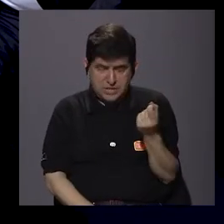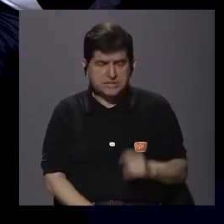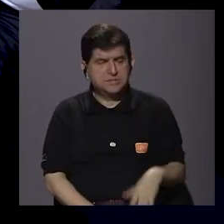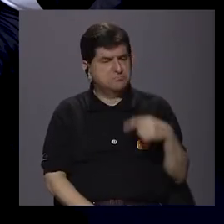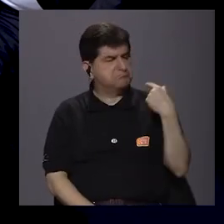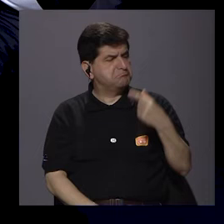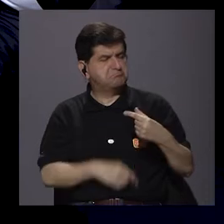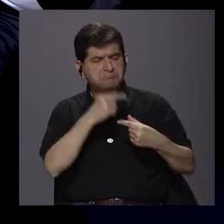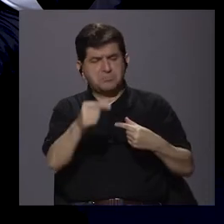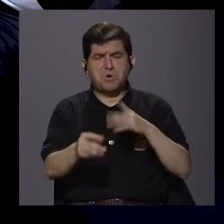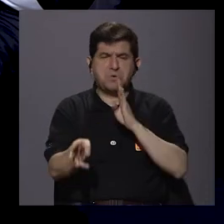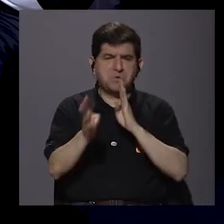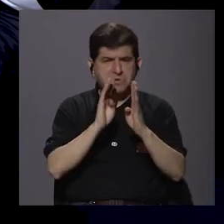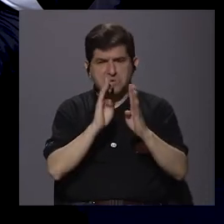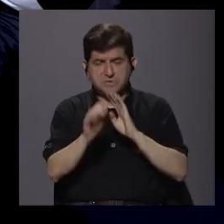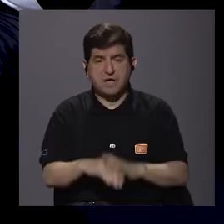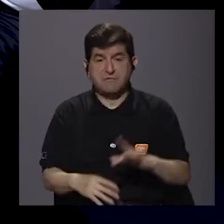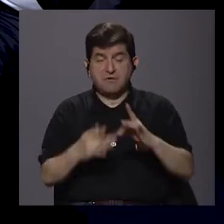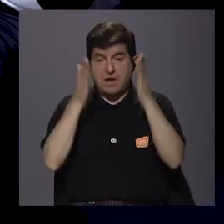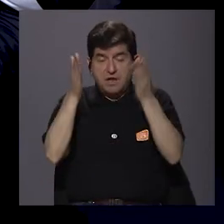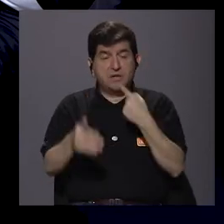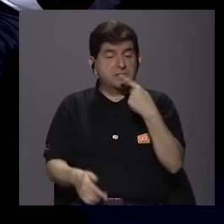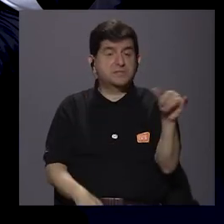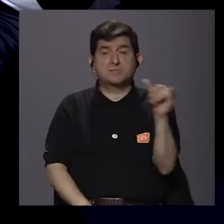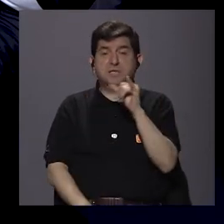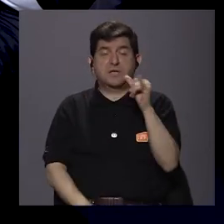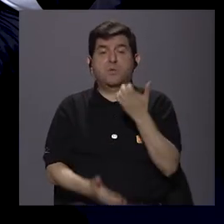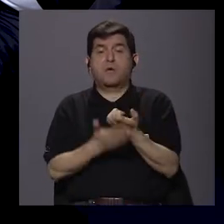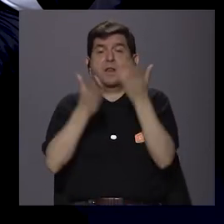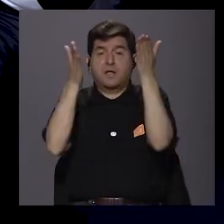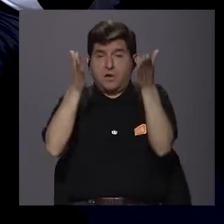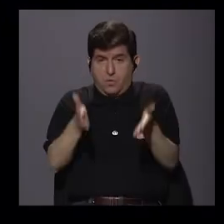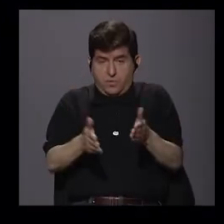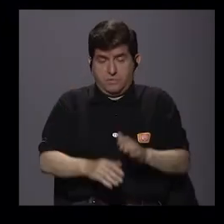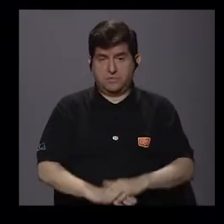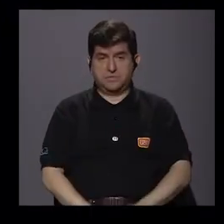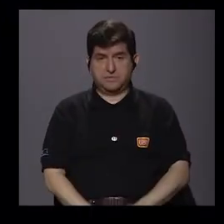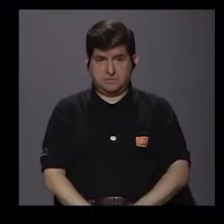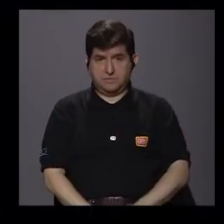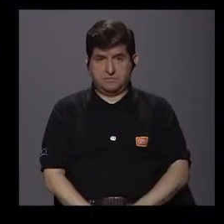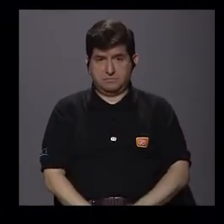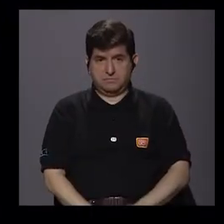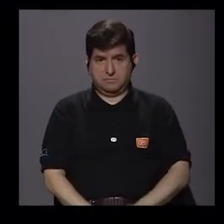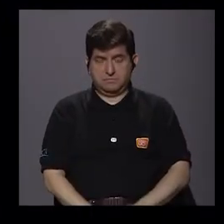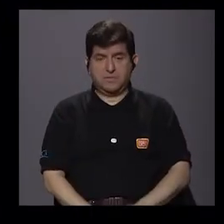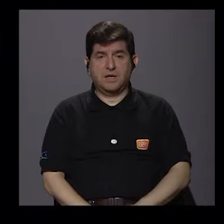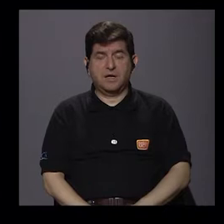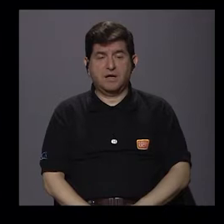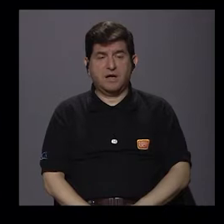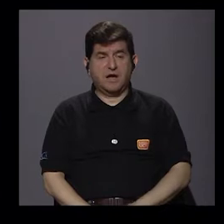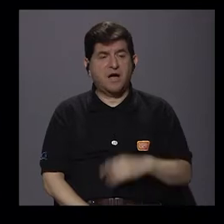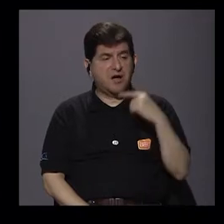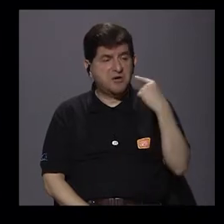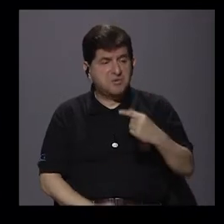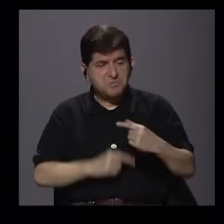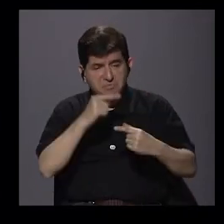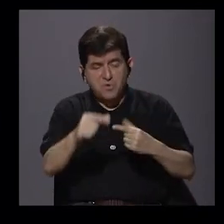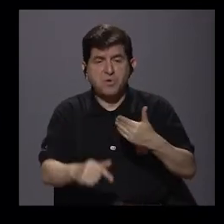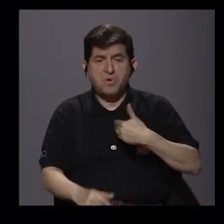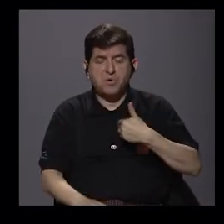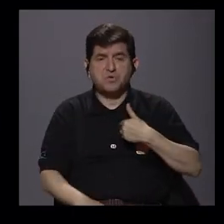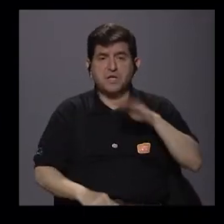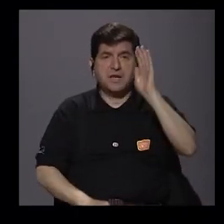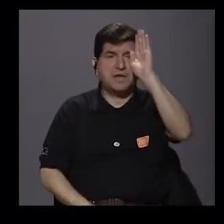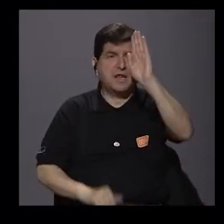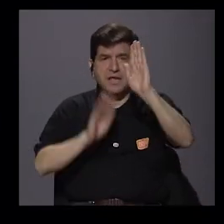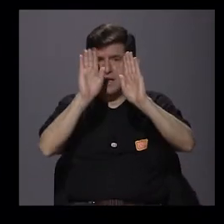poco a poco se habla mucho y se cataloga así por los especialistas y la gente economista dice que poco a poco podríamos